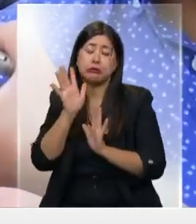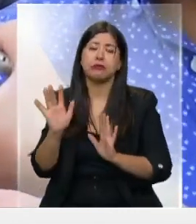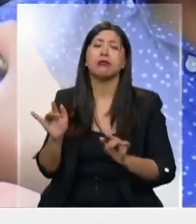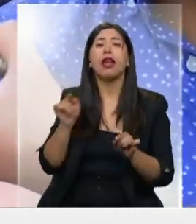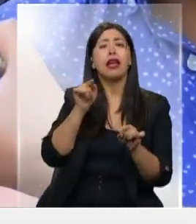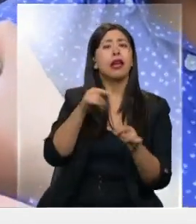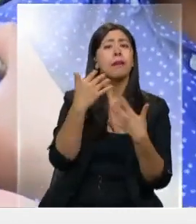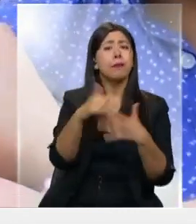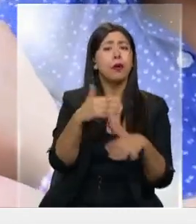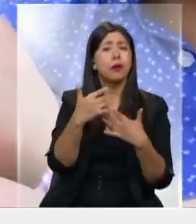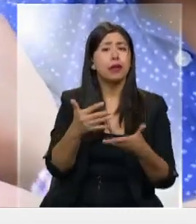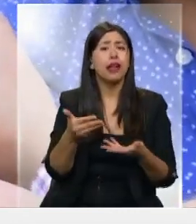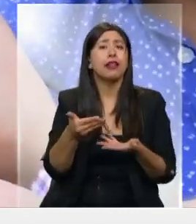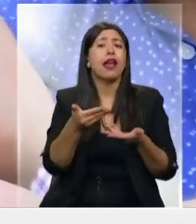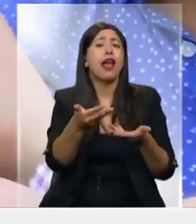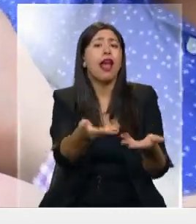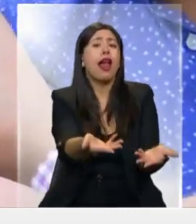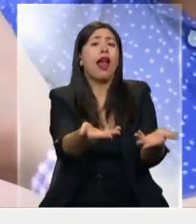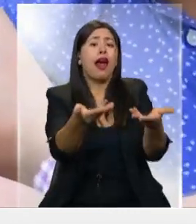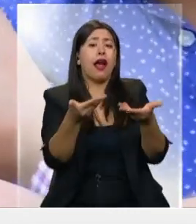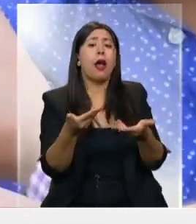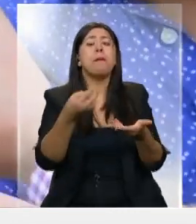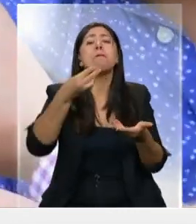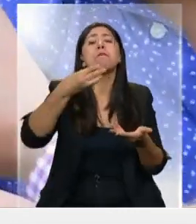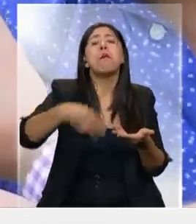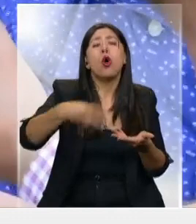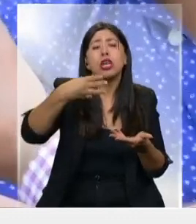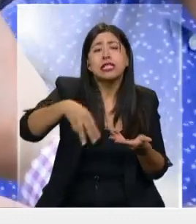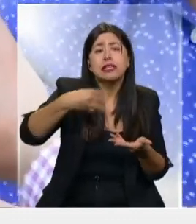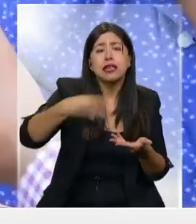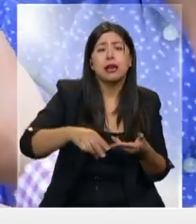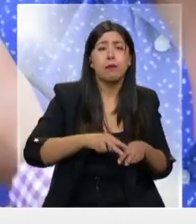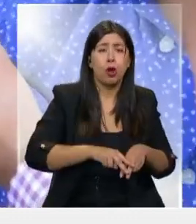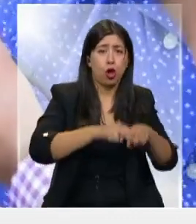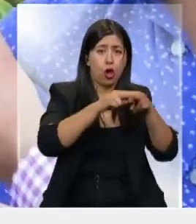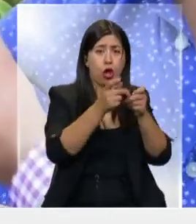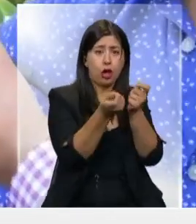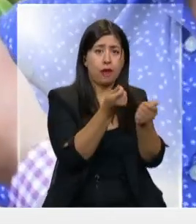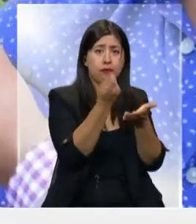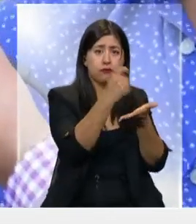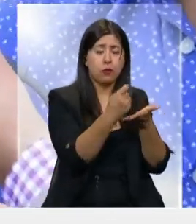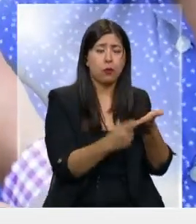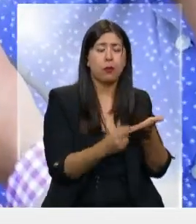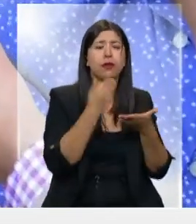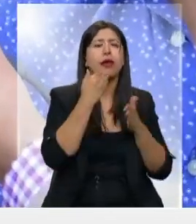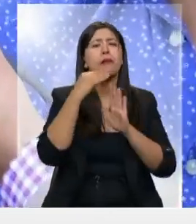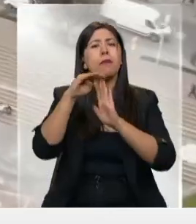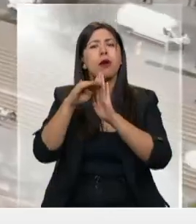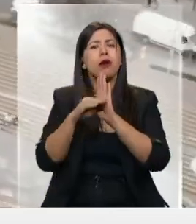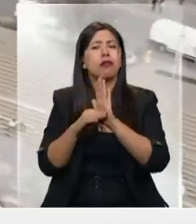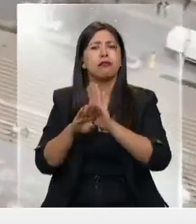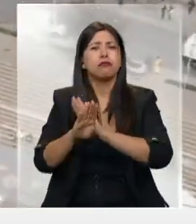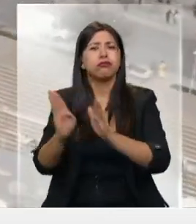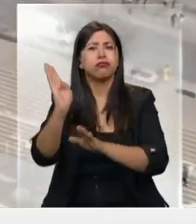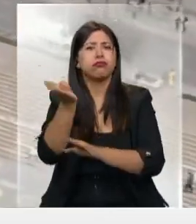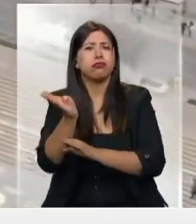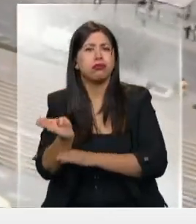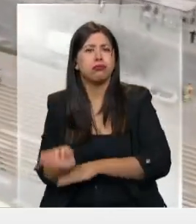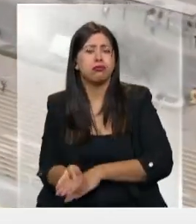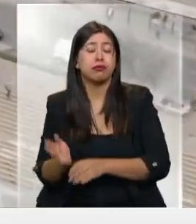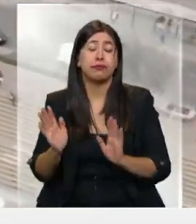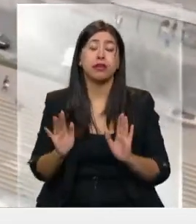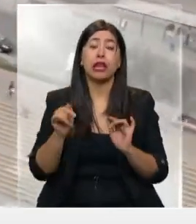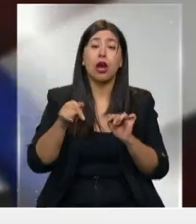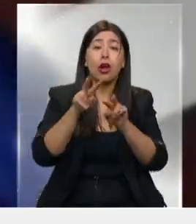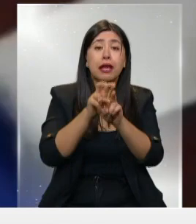municipio, de tanto desde el punto de vista contable como el punto de vista de los programas que tuvieron que dejar de hacer. La investigación que